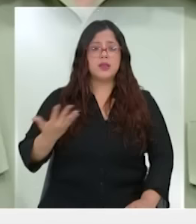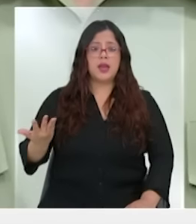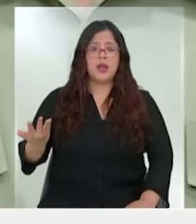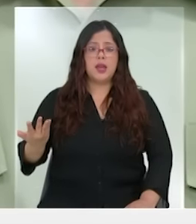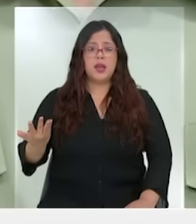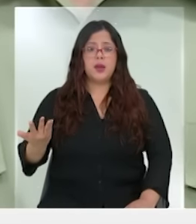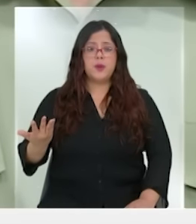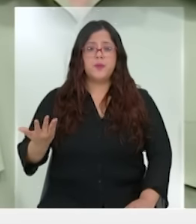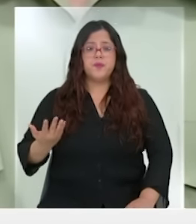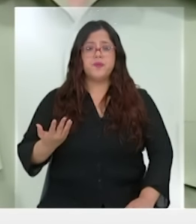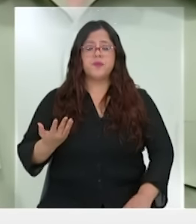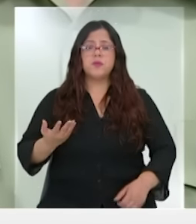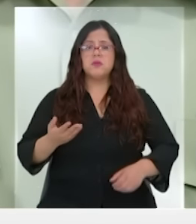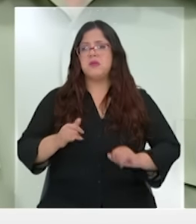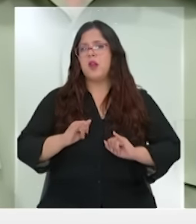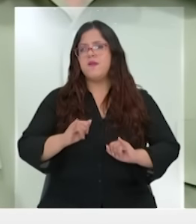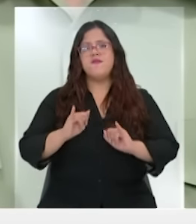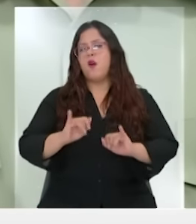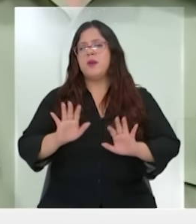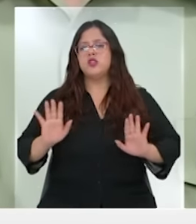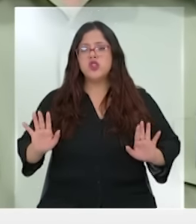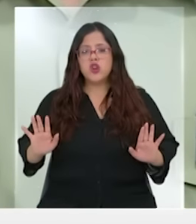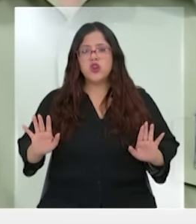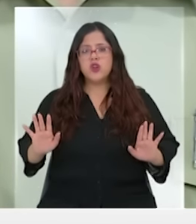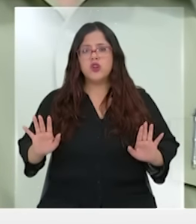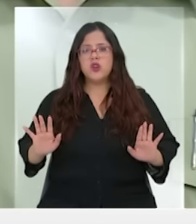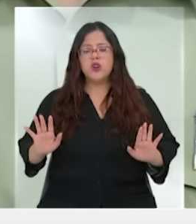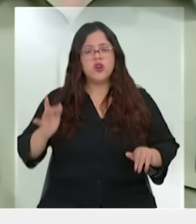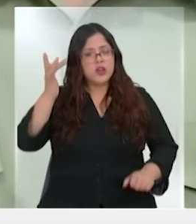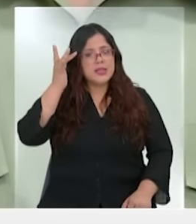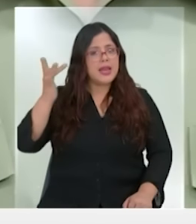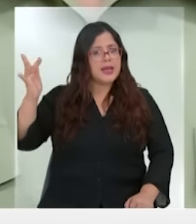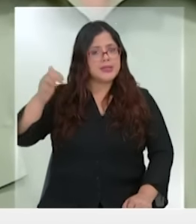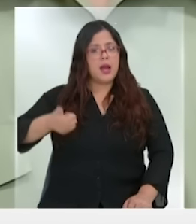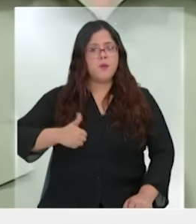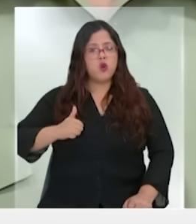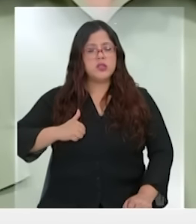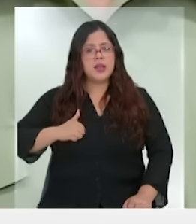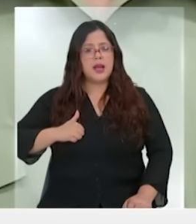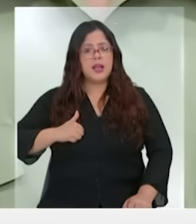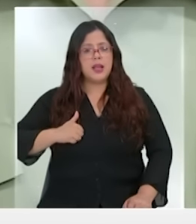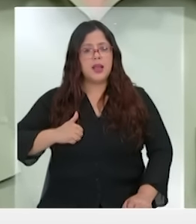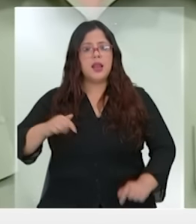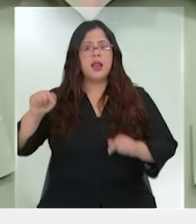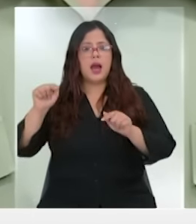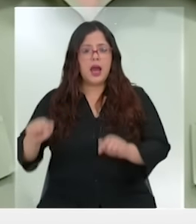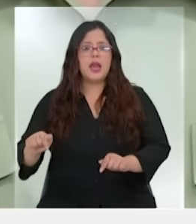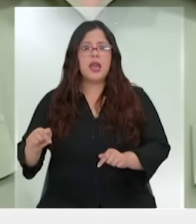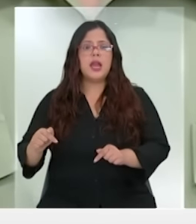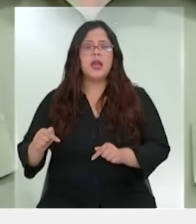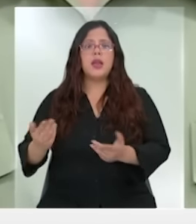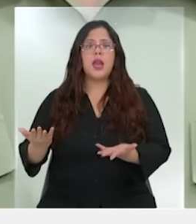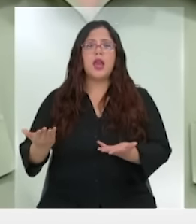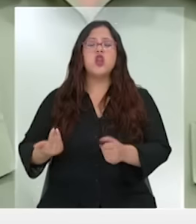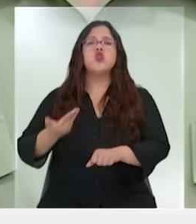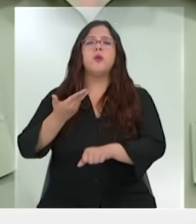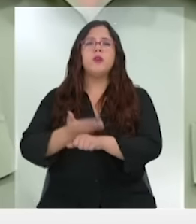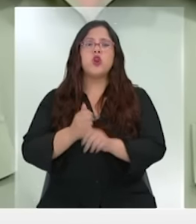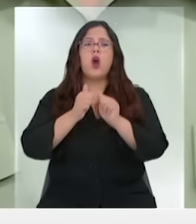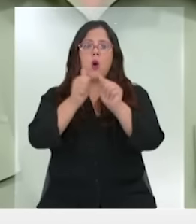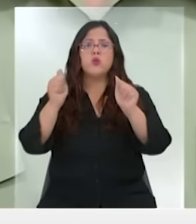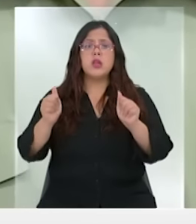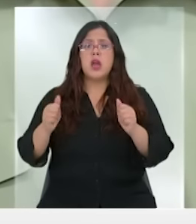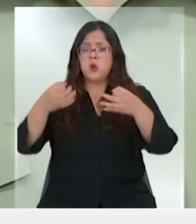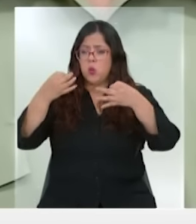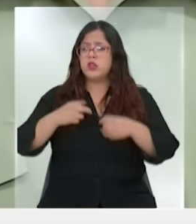de un informe o un reporte de inteligencia policial, fue requerido por una autoridad en el desempeño de su